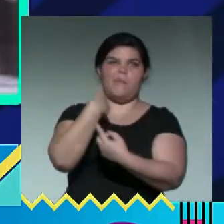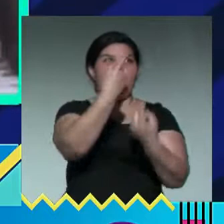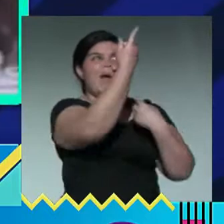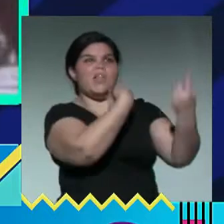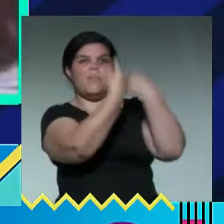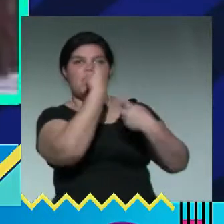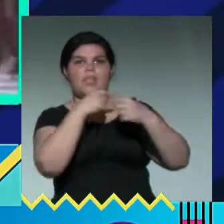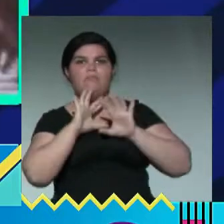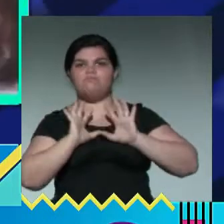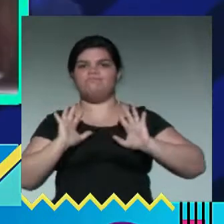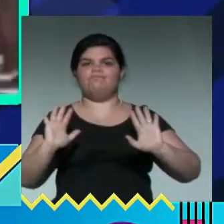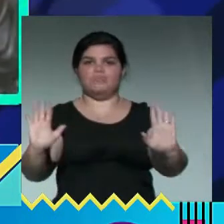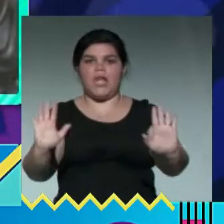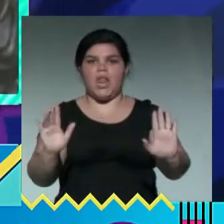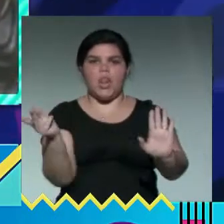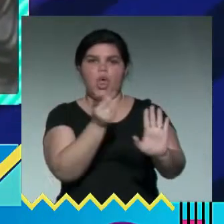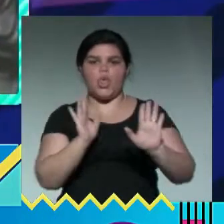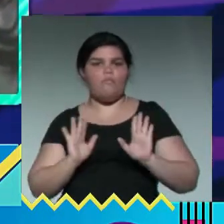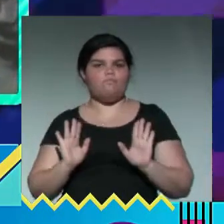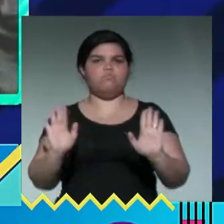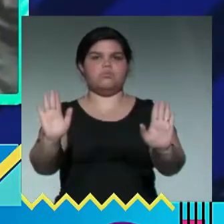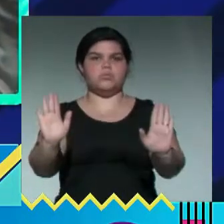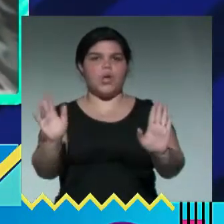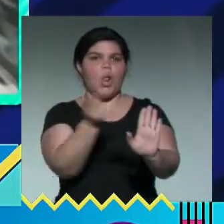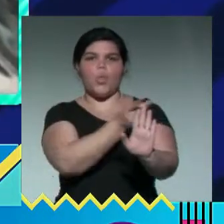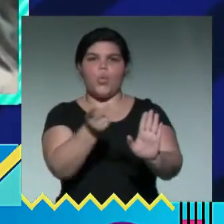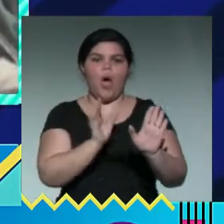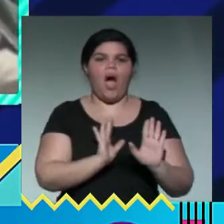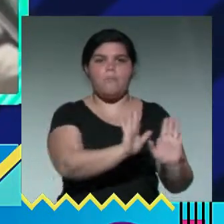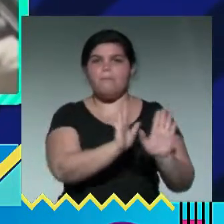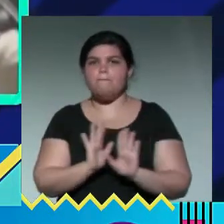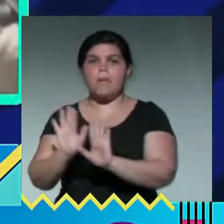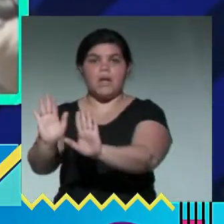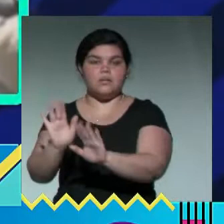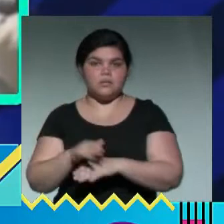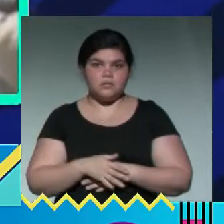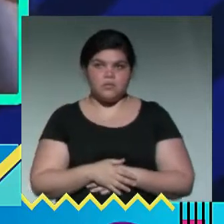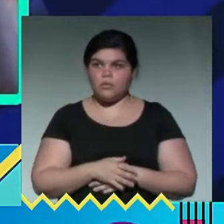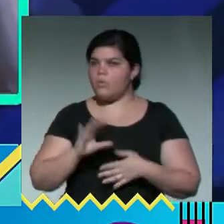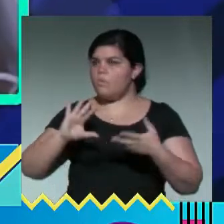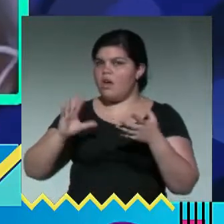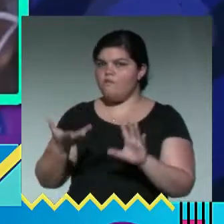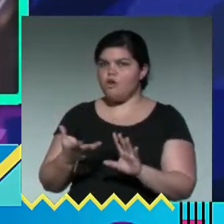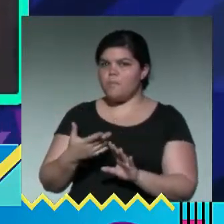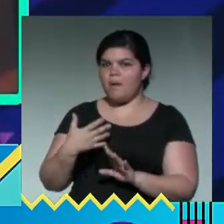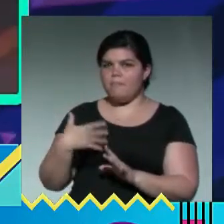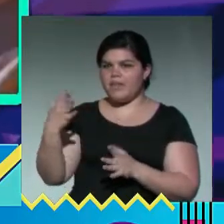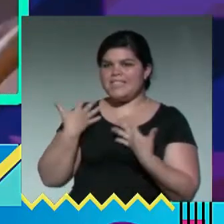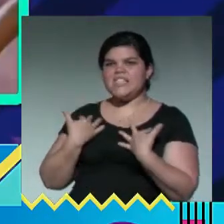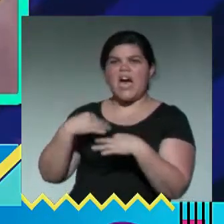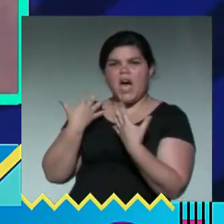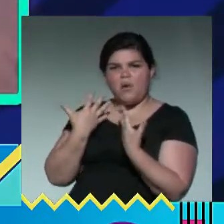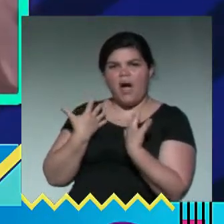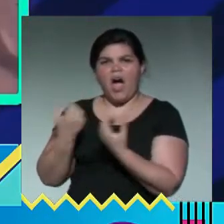una fuerte presencia militar, ¿sí? Entonces, no los ven. Lograron gran extensión también. Claro, ¿no? por la extensión. Hay